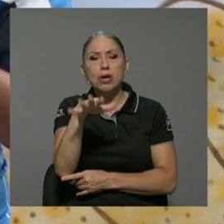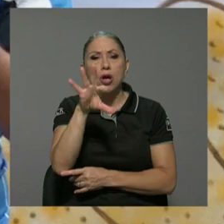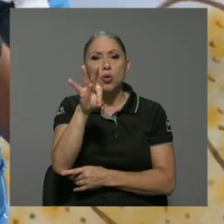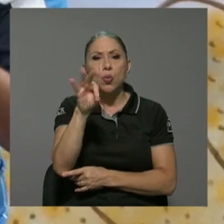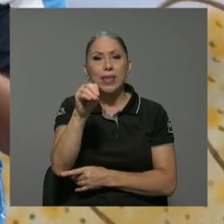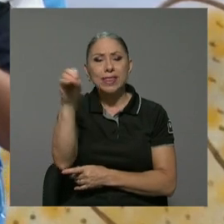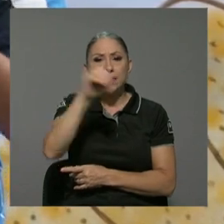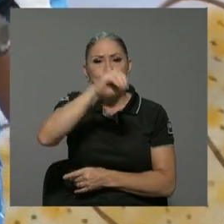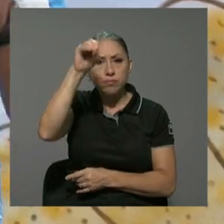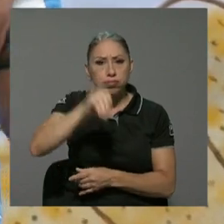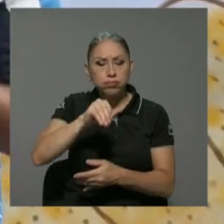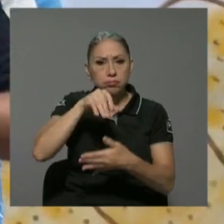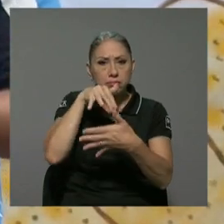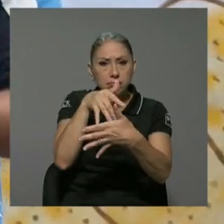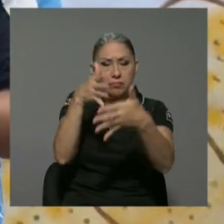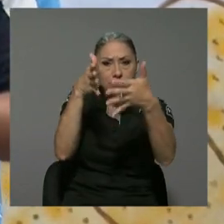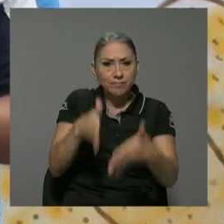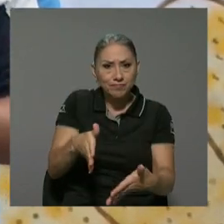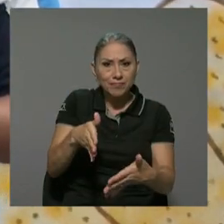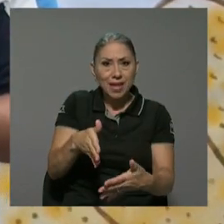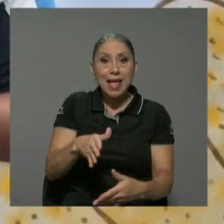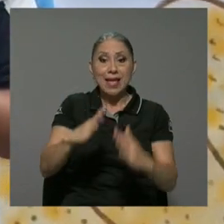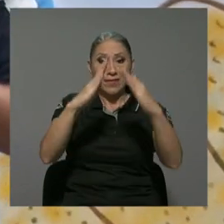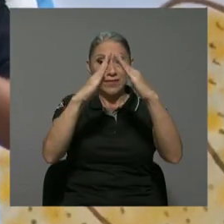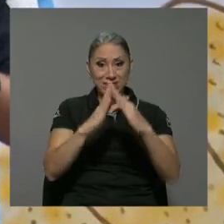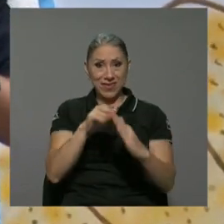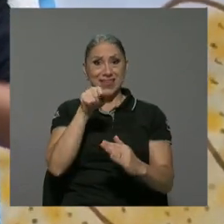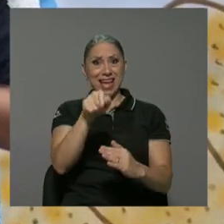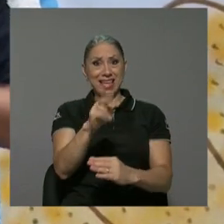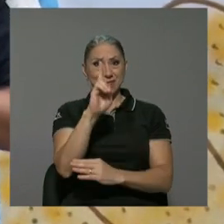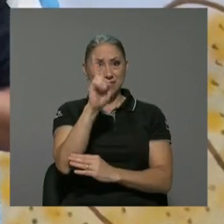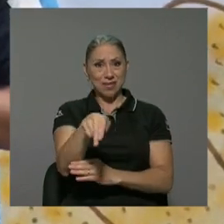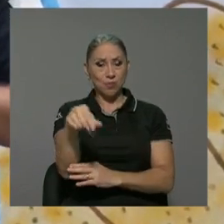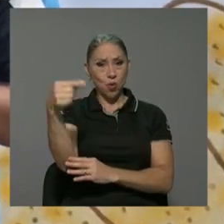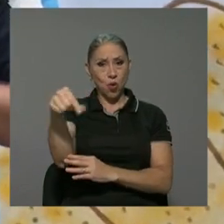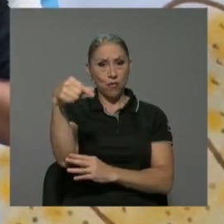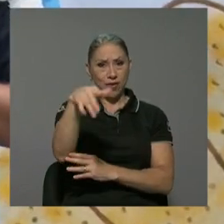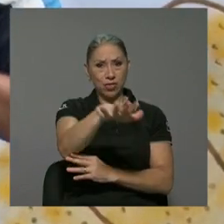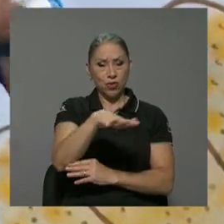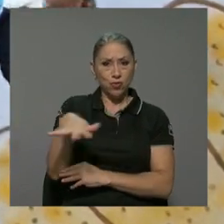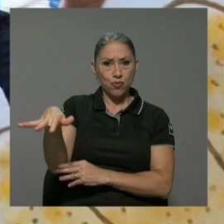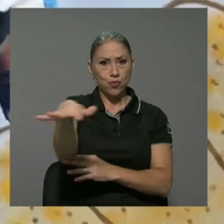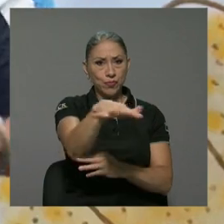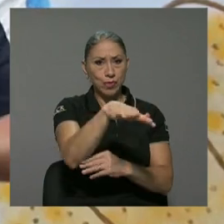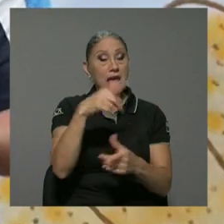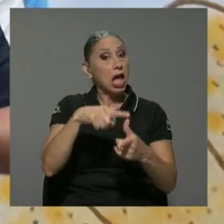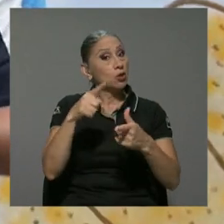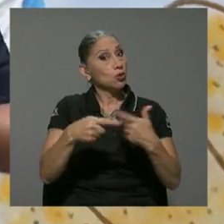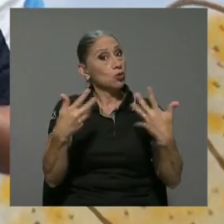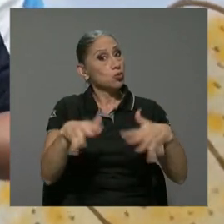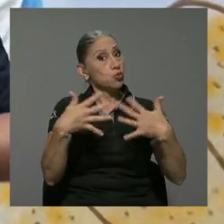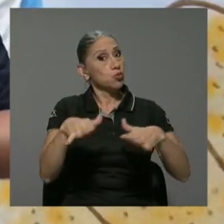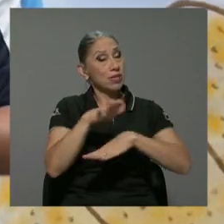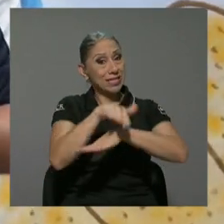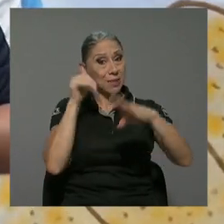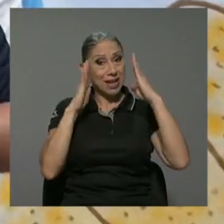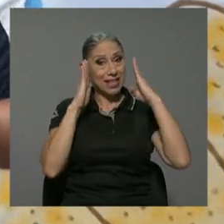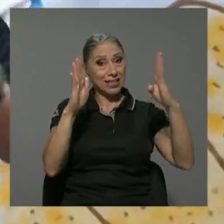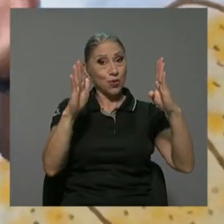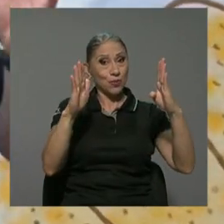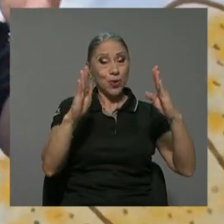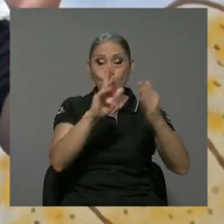90% de los estudiantes es de la misma región. Entonces, digamos que es como muy llamativo tener la Universidad de Costa Rica en la región